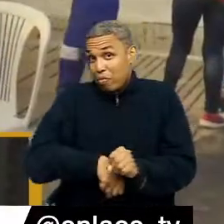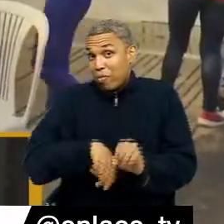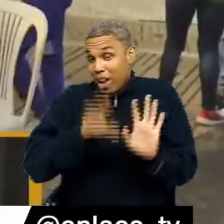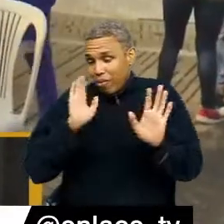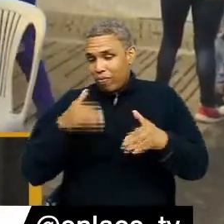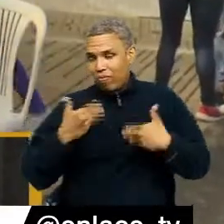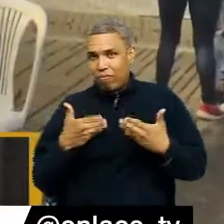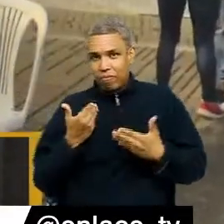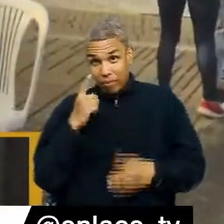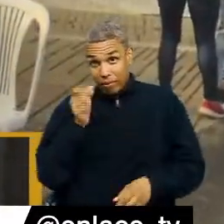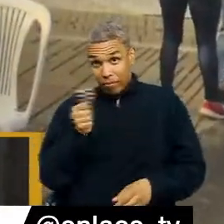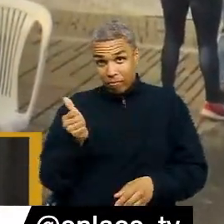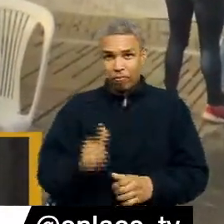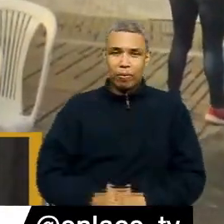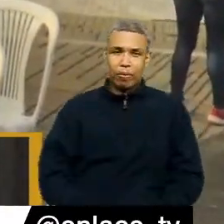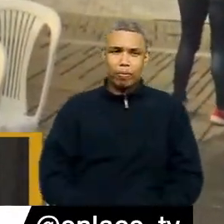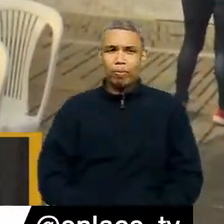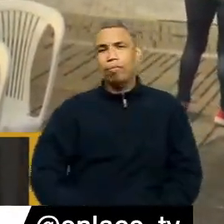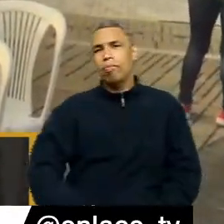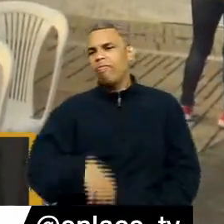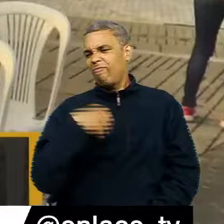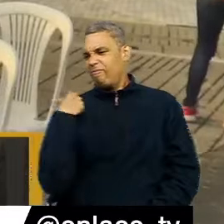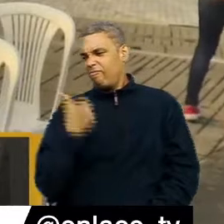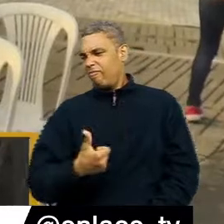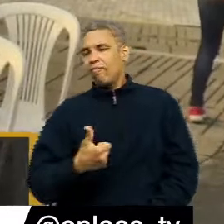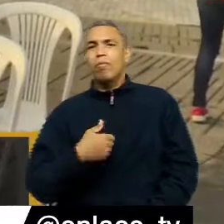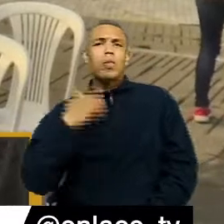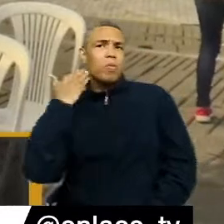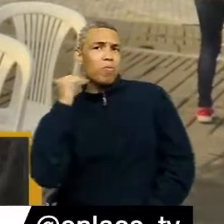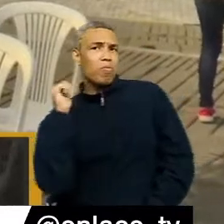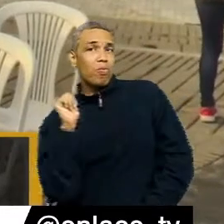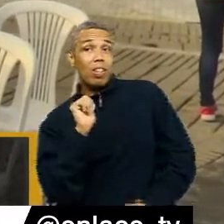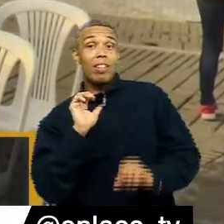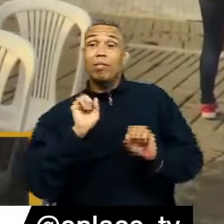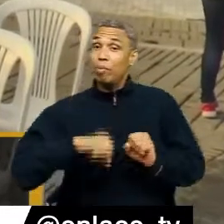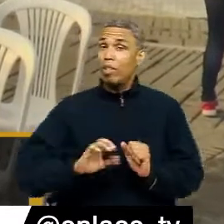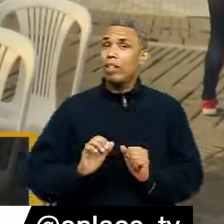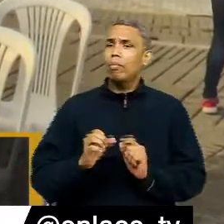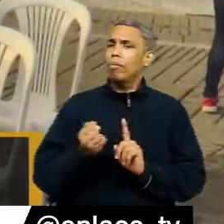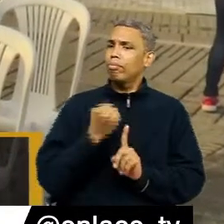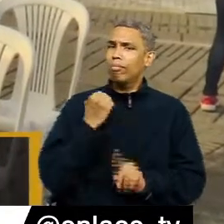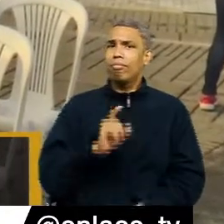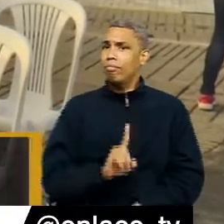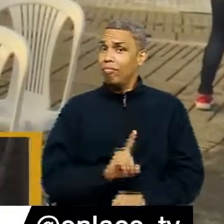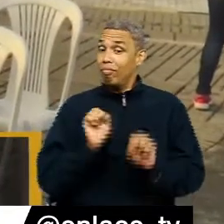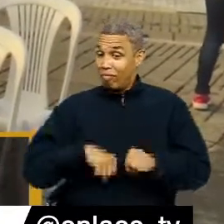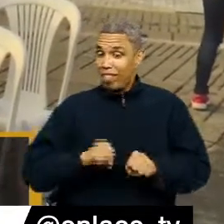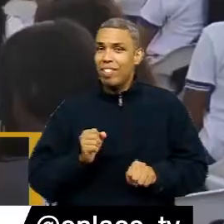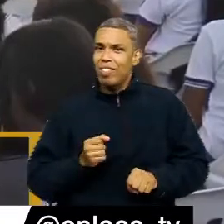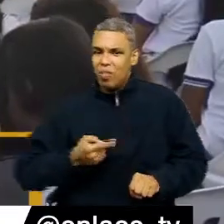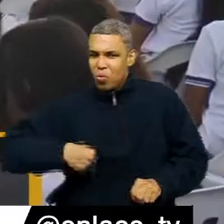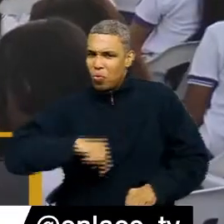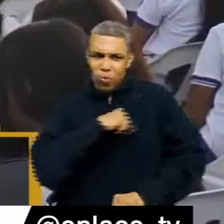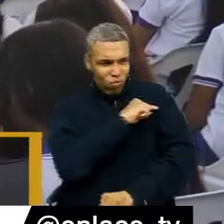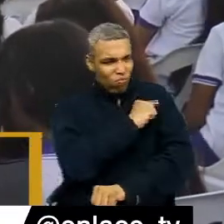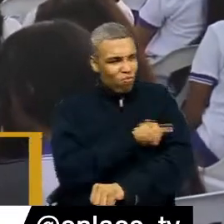una oportunidad muy buena para nosotras las mujeres, gracias a Dios nos tienen en cuenta hoy en día para eso y no